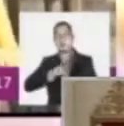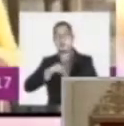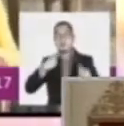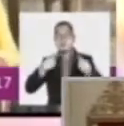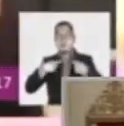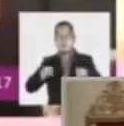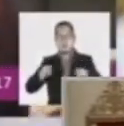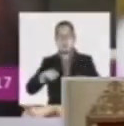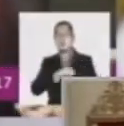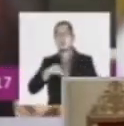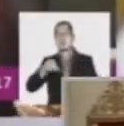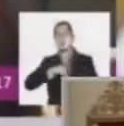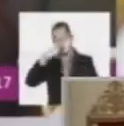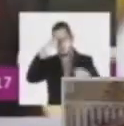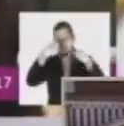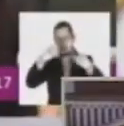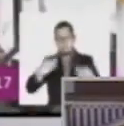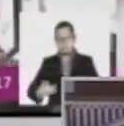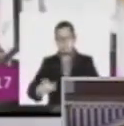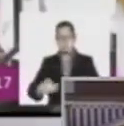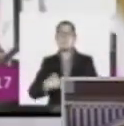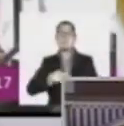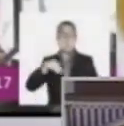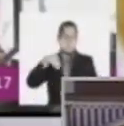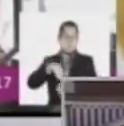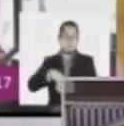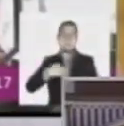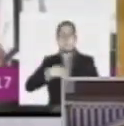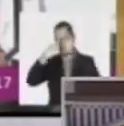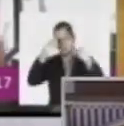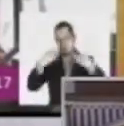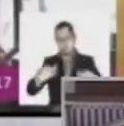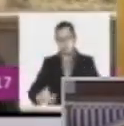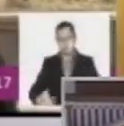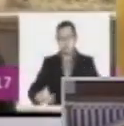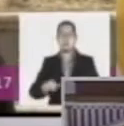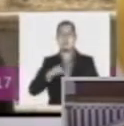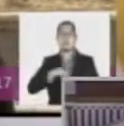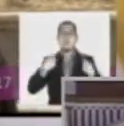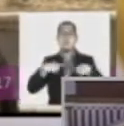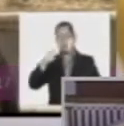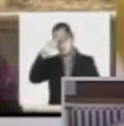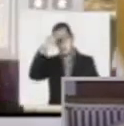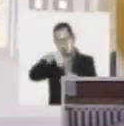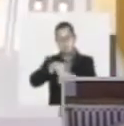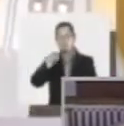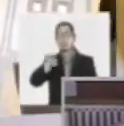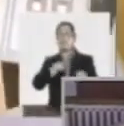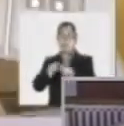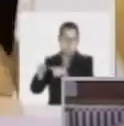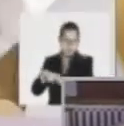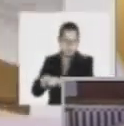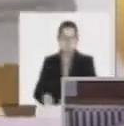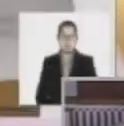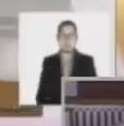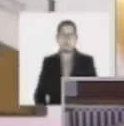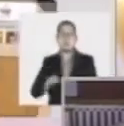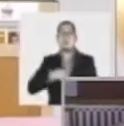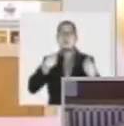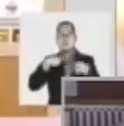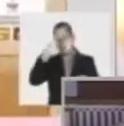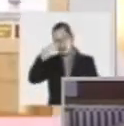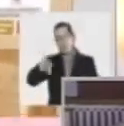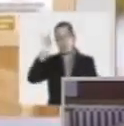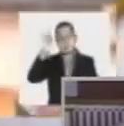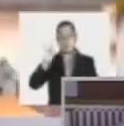de esos agotamientos. Se acaban las energías de los proyectos estatales y gubernamentales, pero no se acaban las energías de la